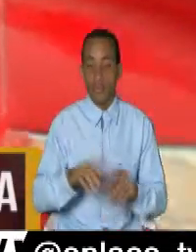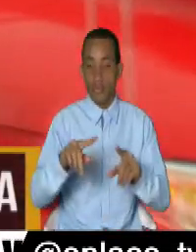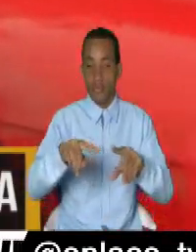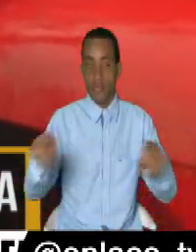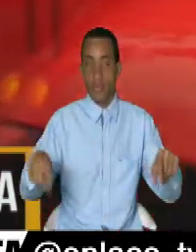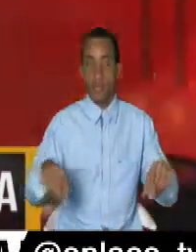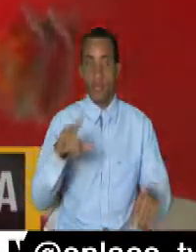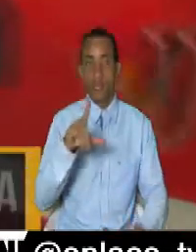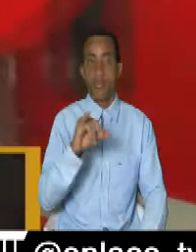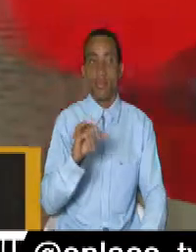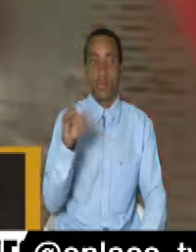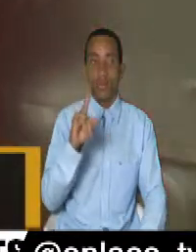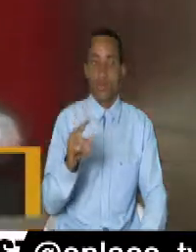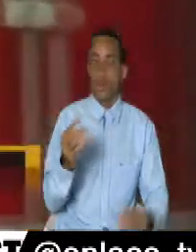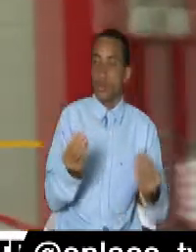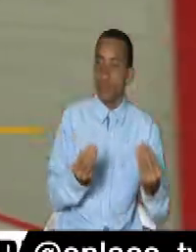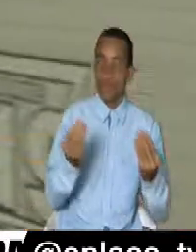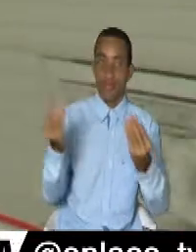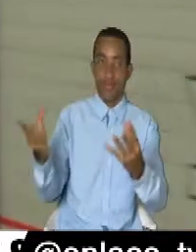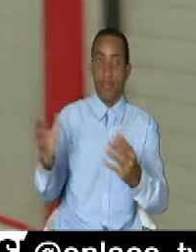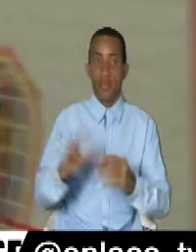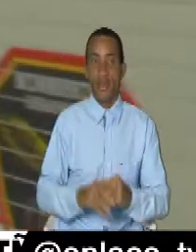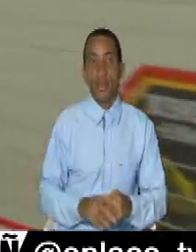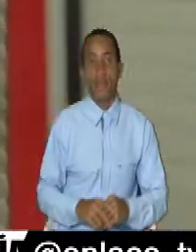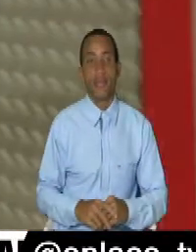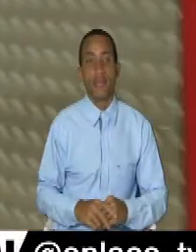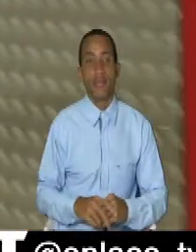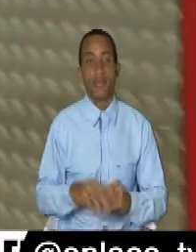entregó el moderno vehículo en un acto simbólico.